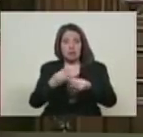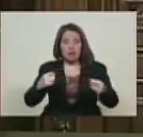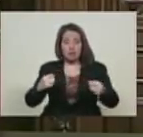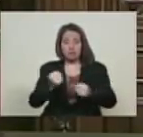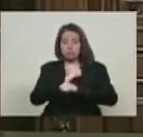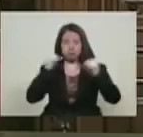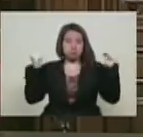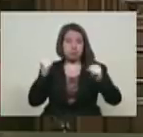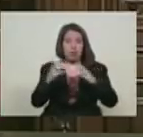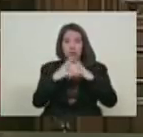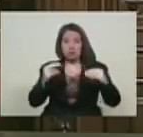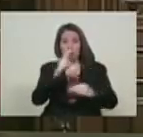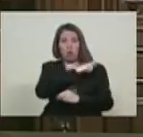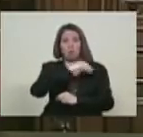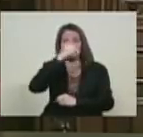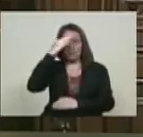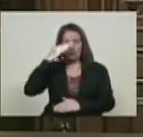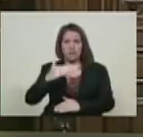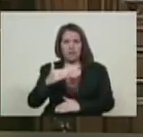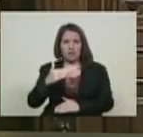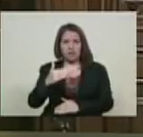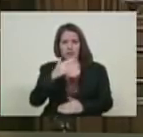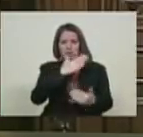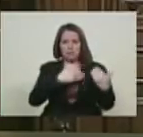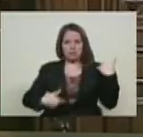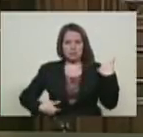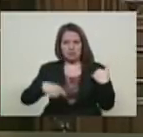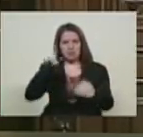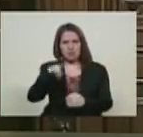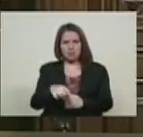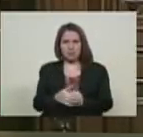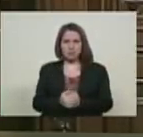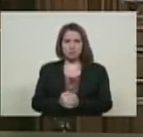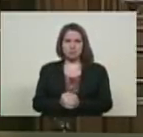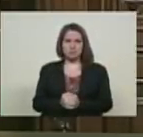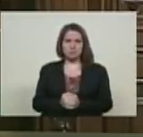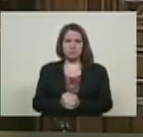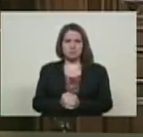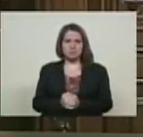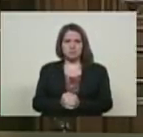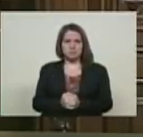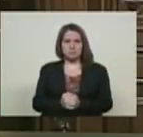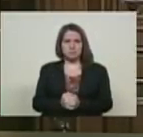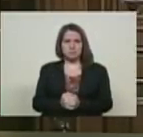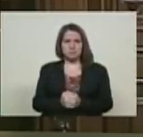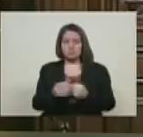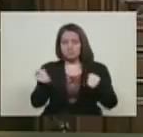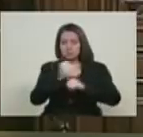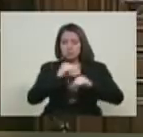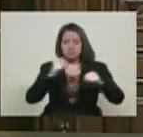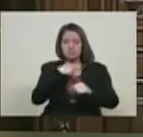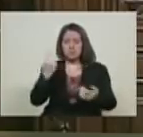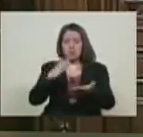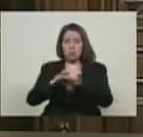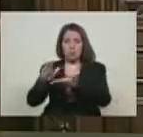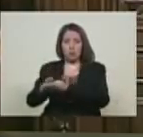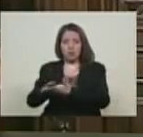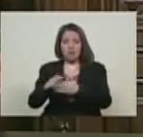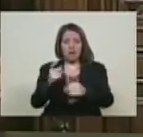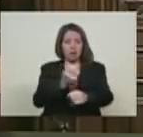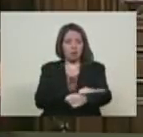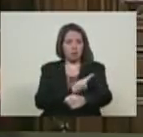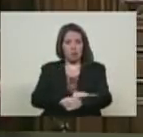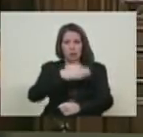asesinar a todo el alto mando institucional, político y militar del país, asesinar a un grupo de hermanos militares,